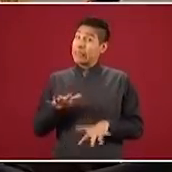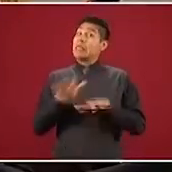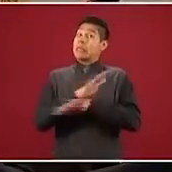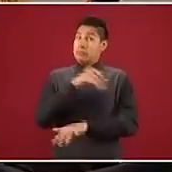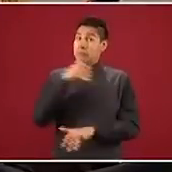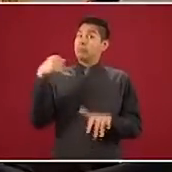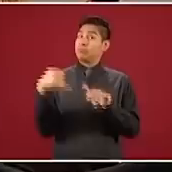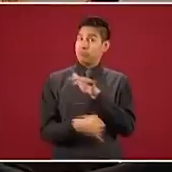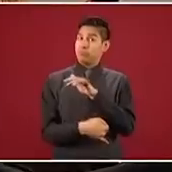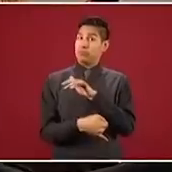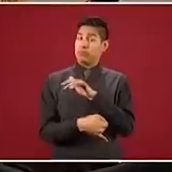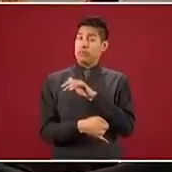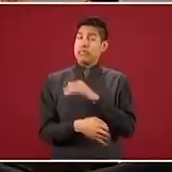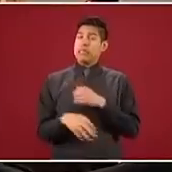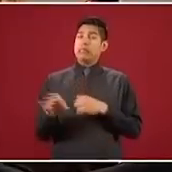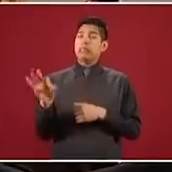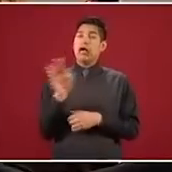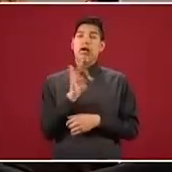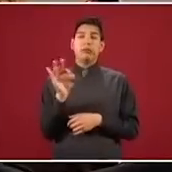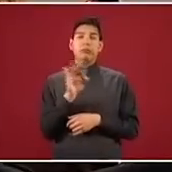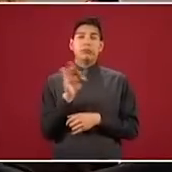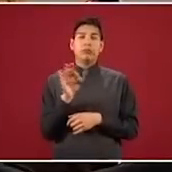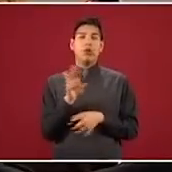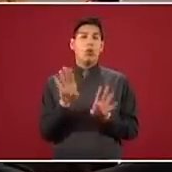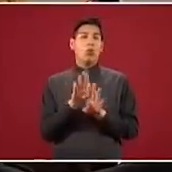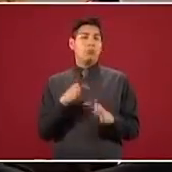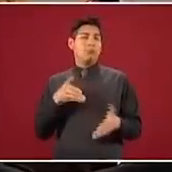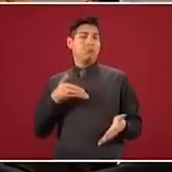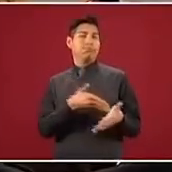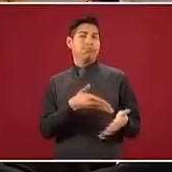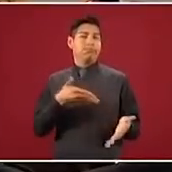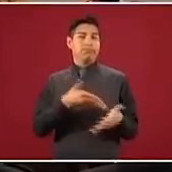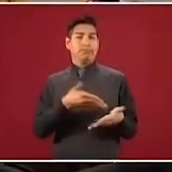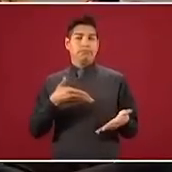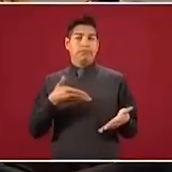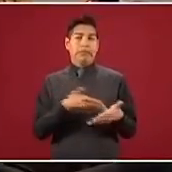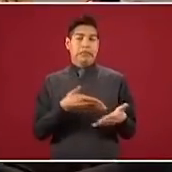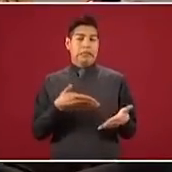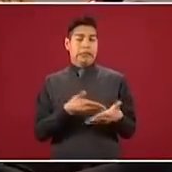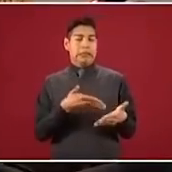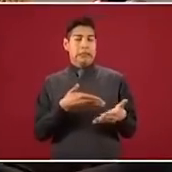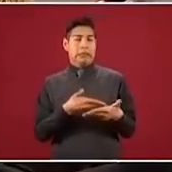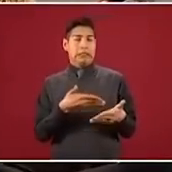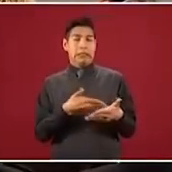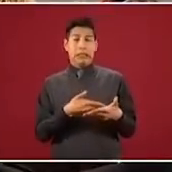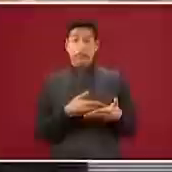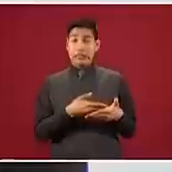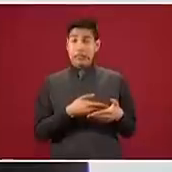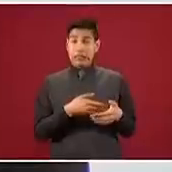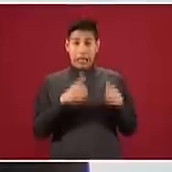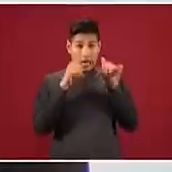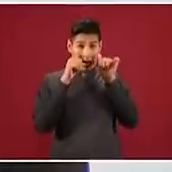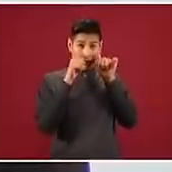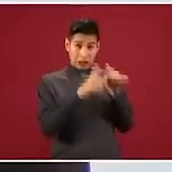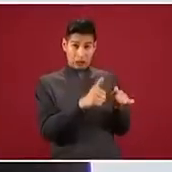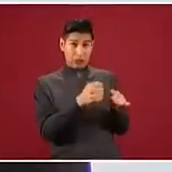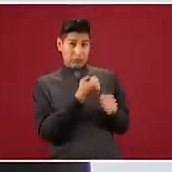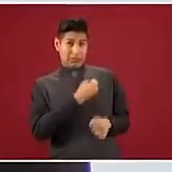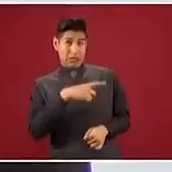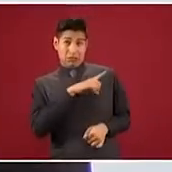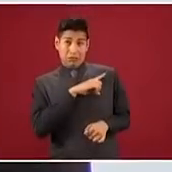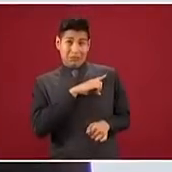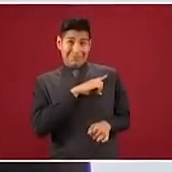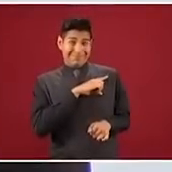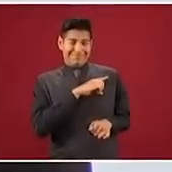radicales, pudieran limitar la capacidad de garantizar el derecho a la protección de la salud.